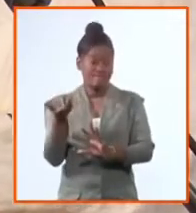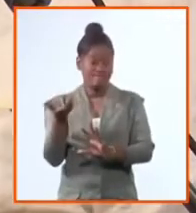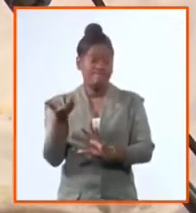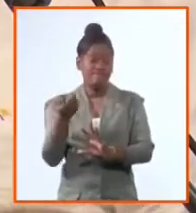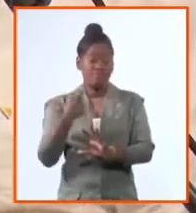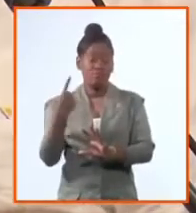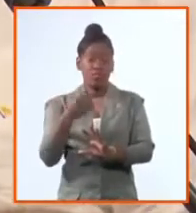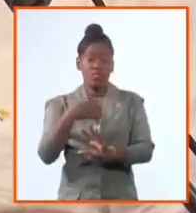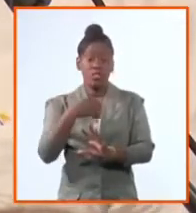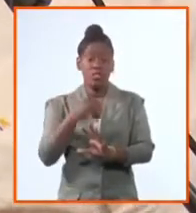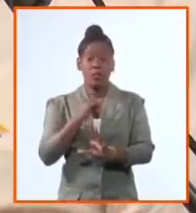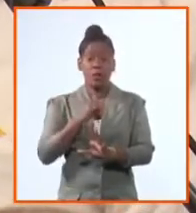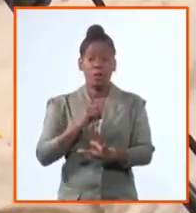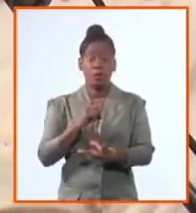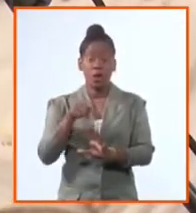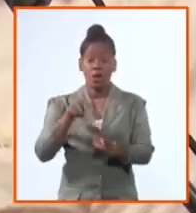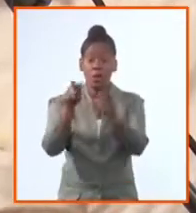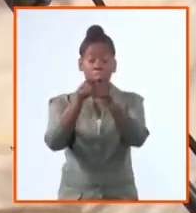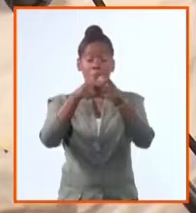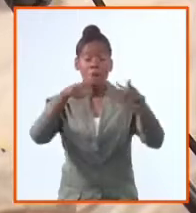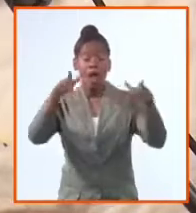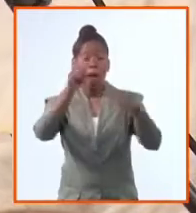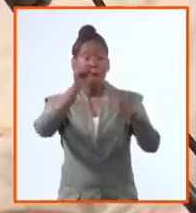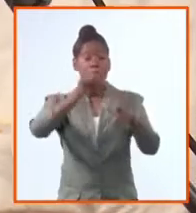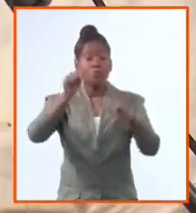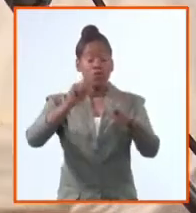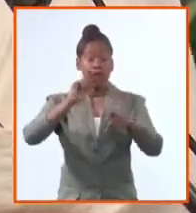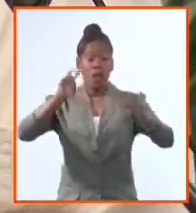un 0.54% del PIB.